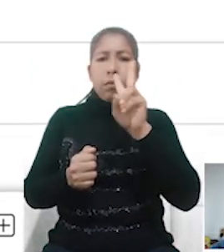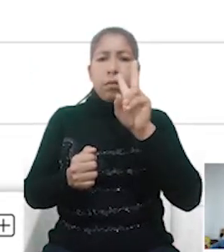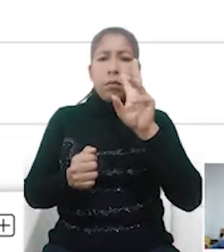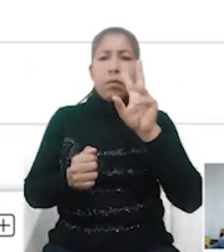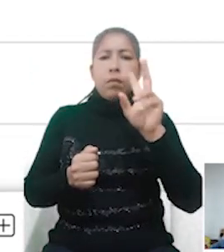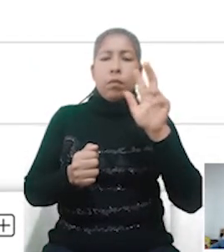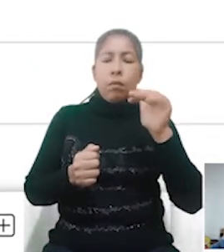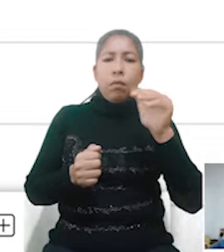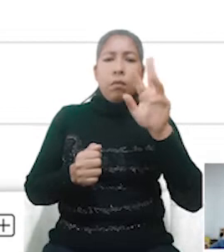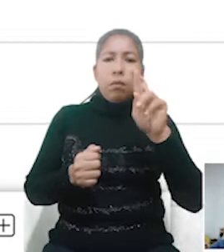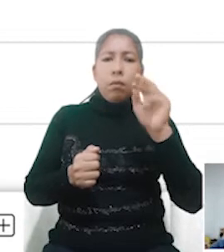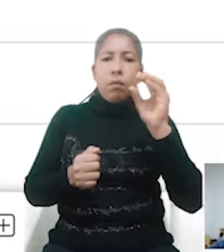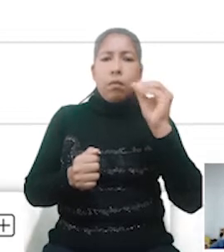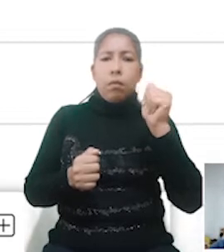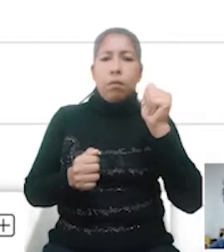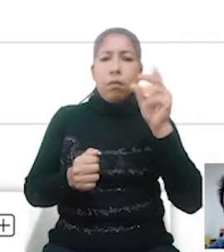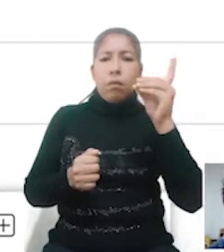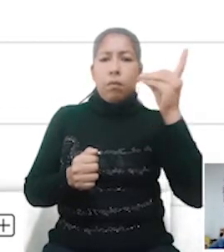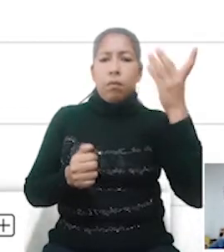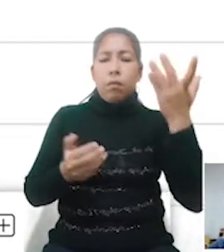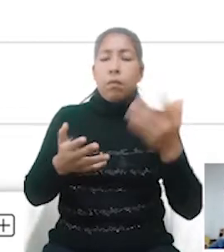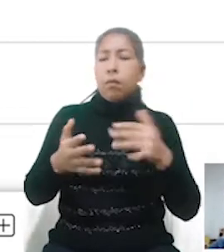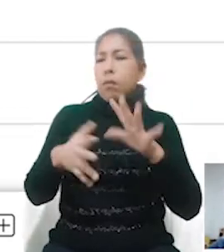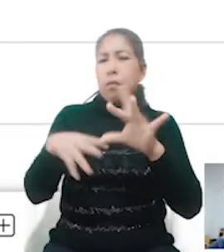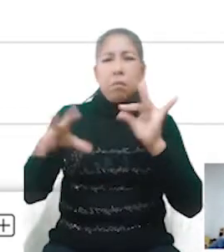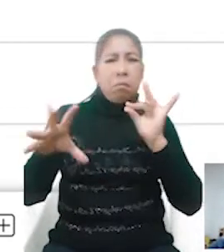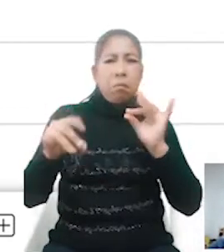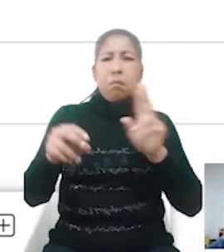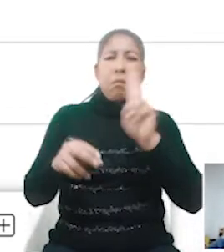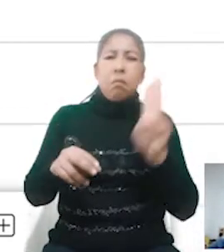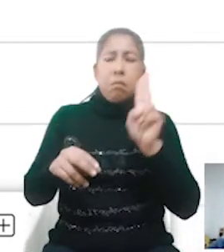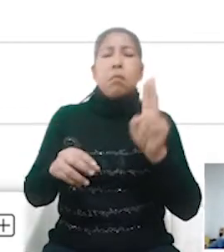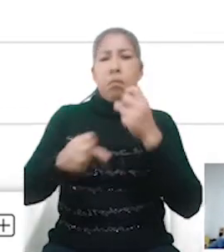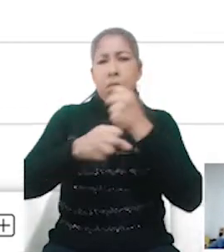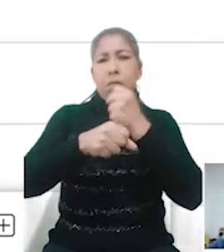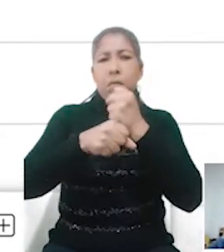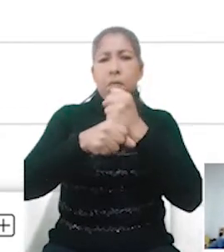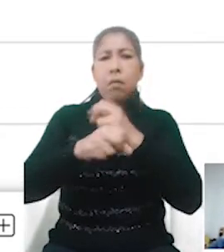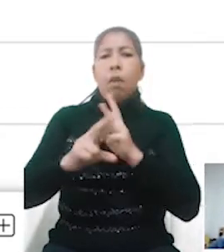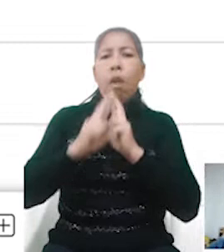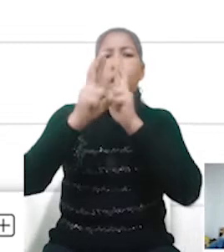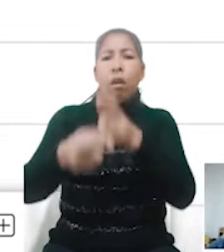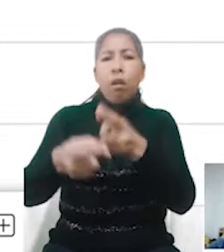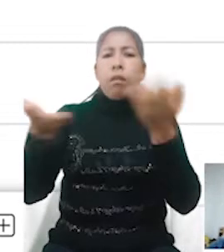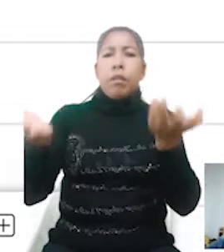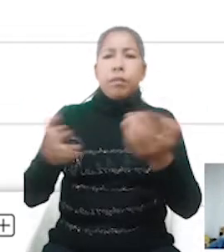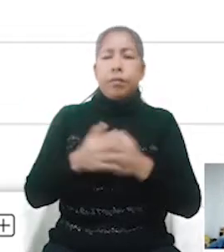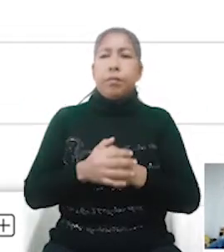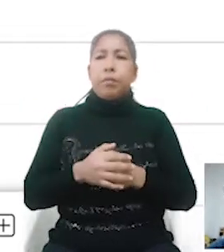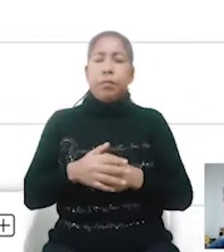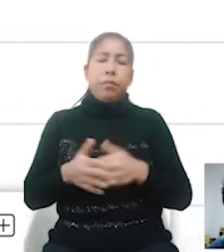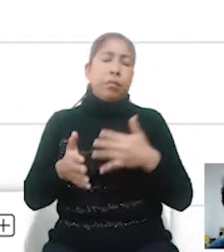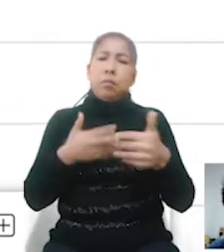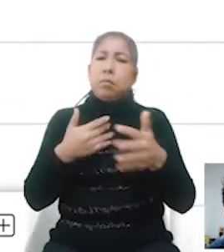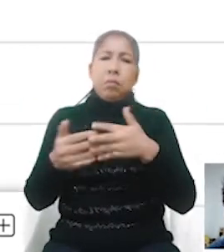radianes. Entonces cualquiera de esos valores sirve para trabajar. También puede anotar en decimales 0.52 radianes.